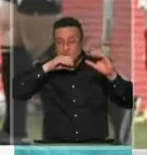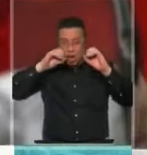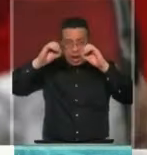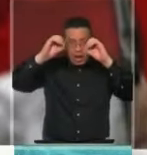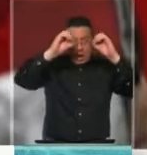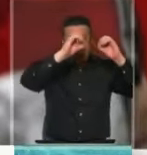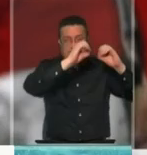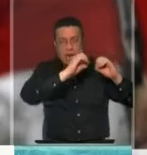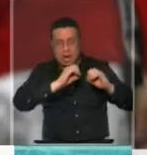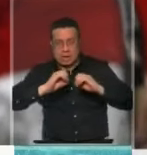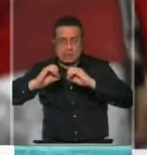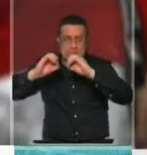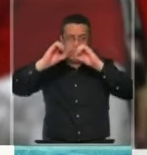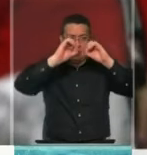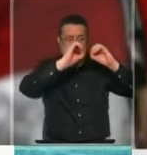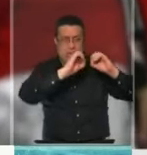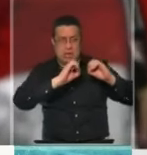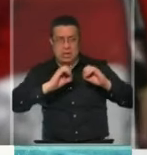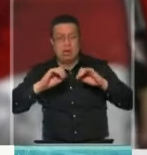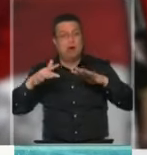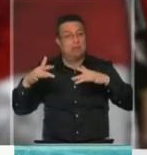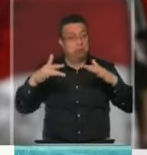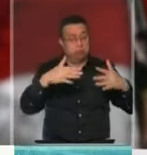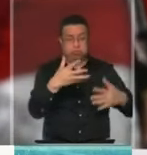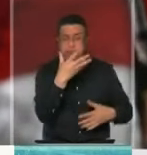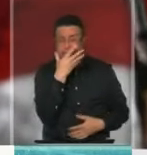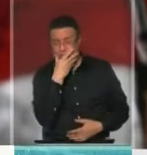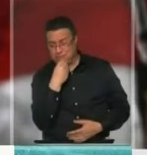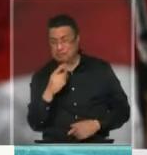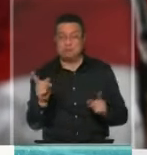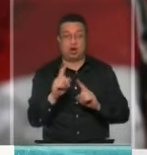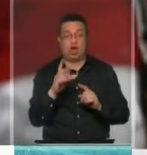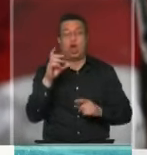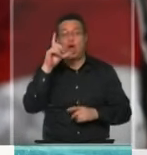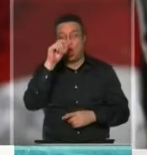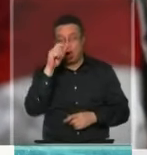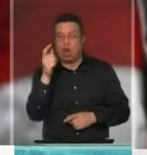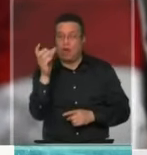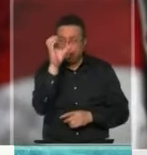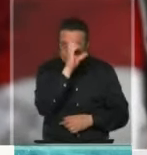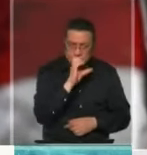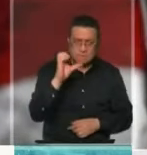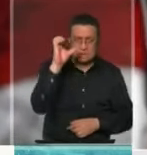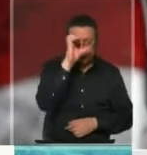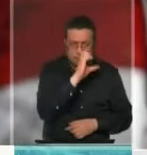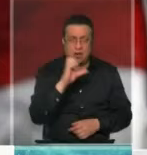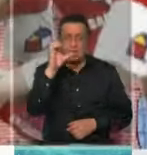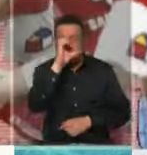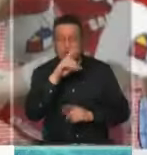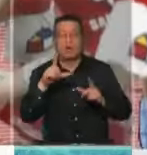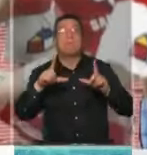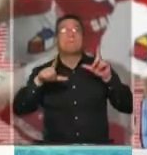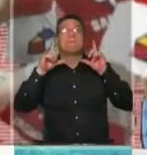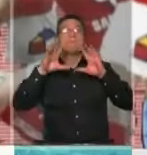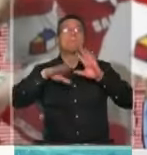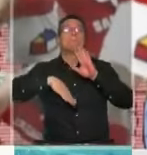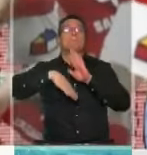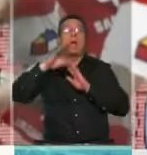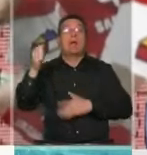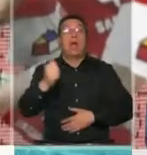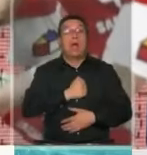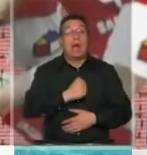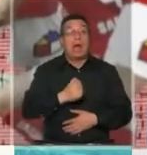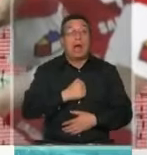sí, en un partido quizá deslucido, Colo-Colo buscó muchísimo, era sin duda el protagonista de este encuentro, la Católica, que ha sido